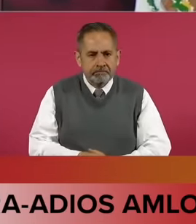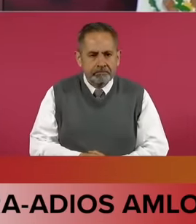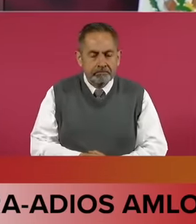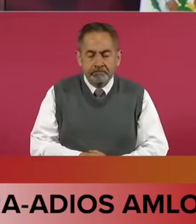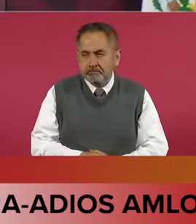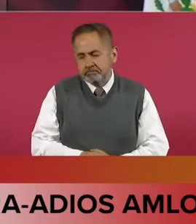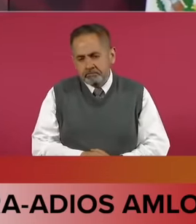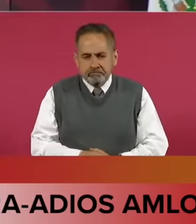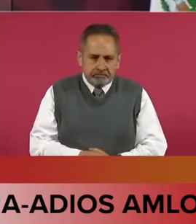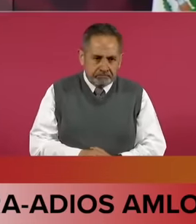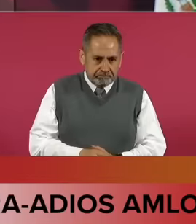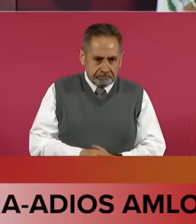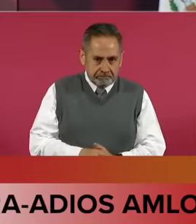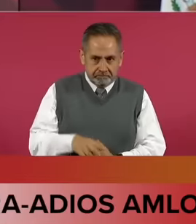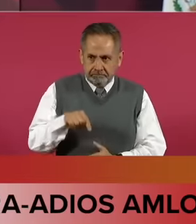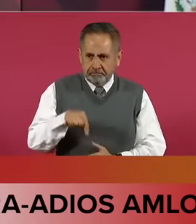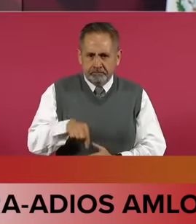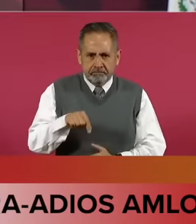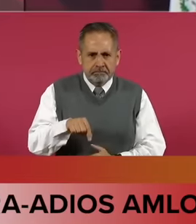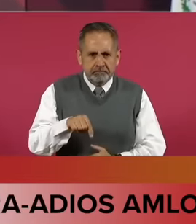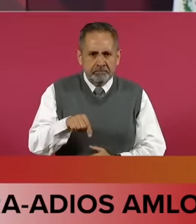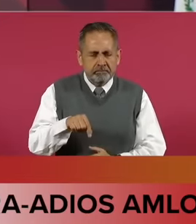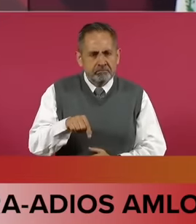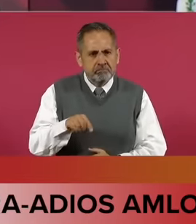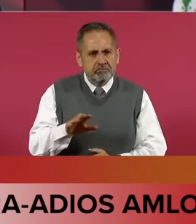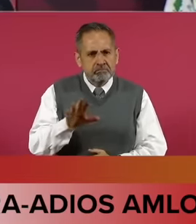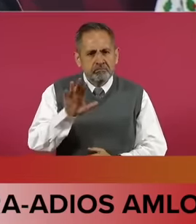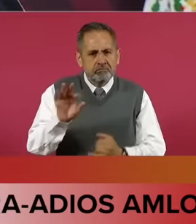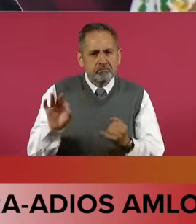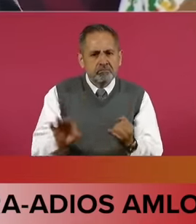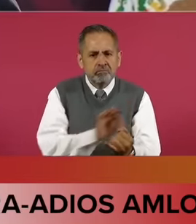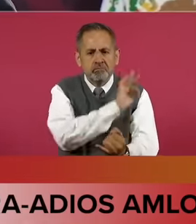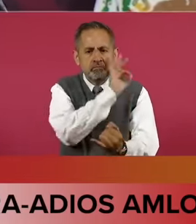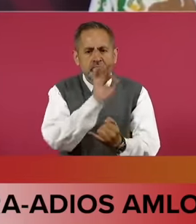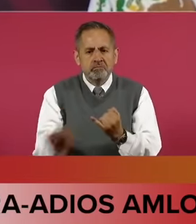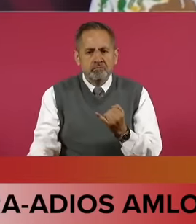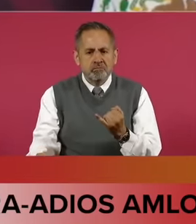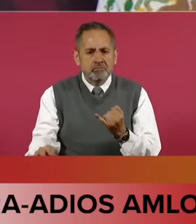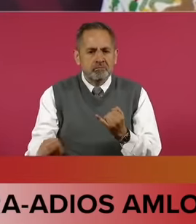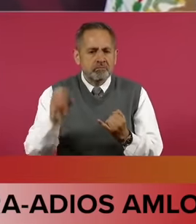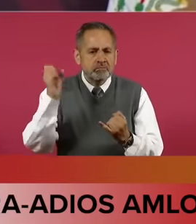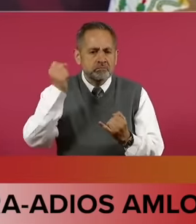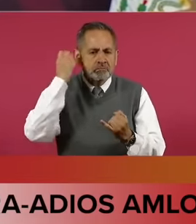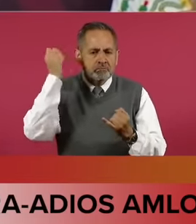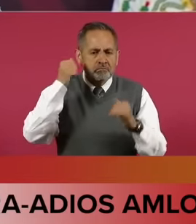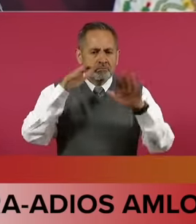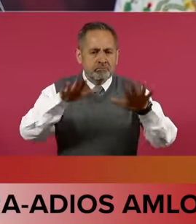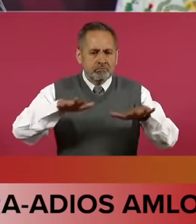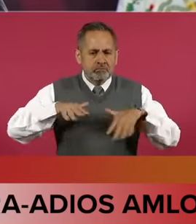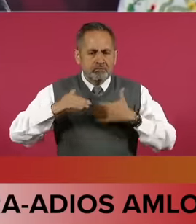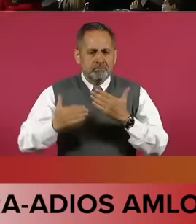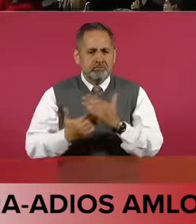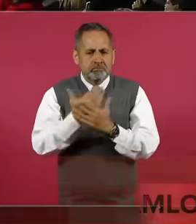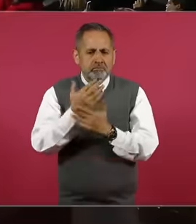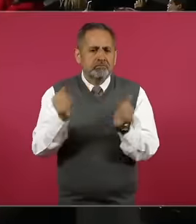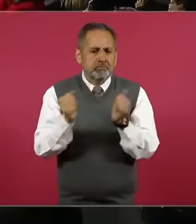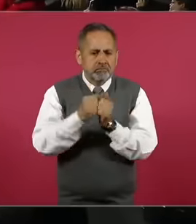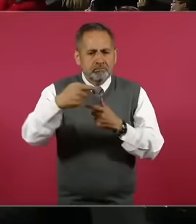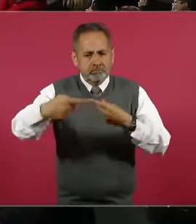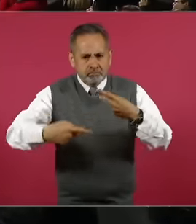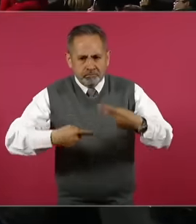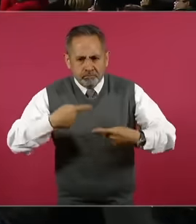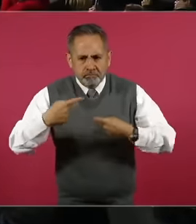pues es la última mañanera de preguntas,